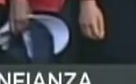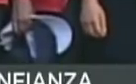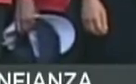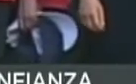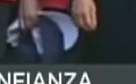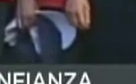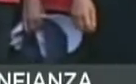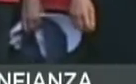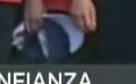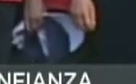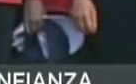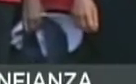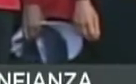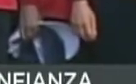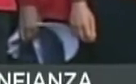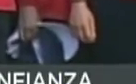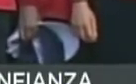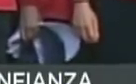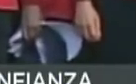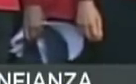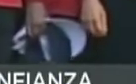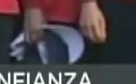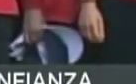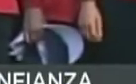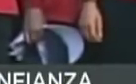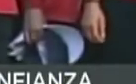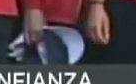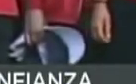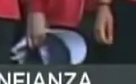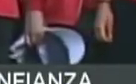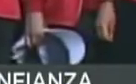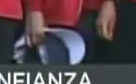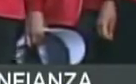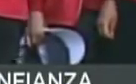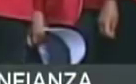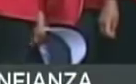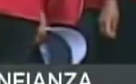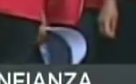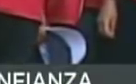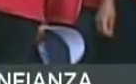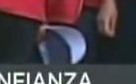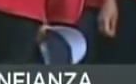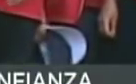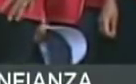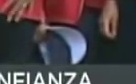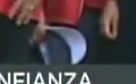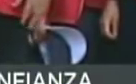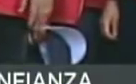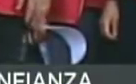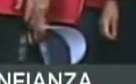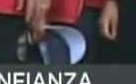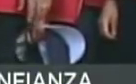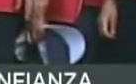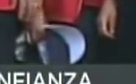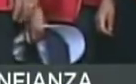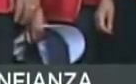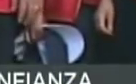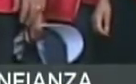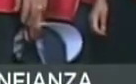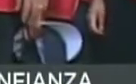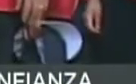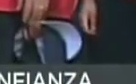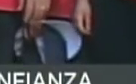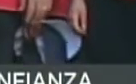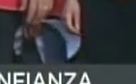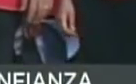escuchar a la voz indómita de la mujer, a la Roja, a la hija de Caracas, a una